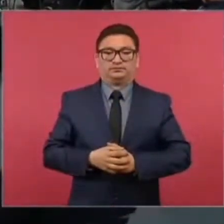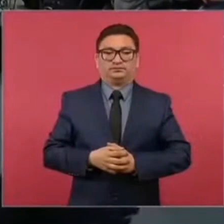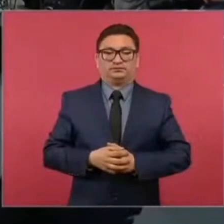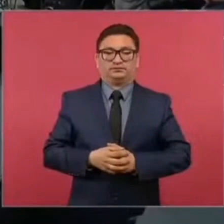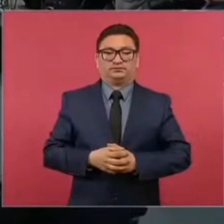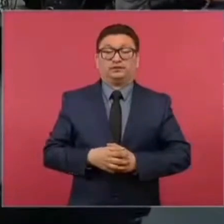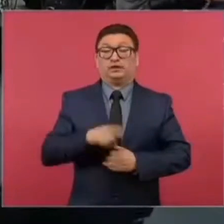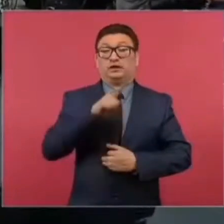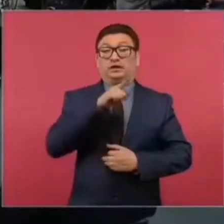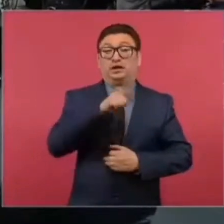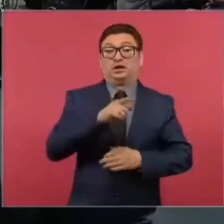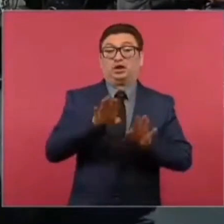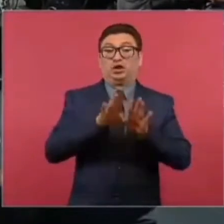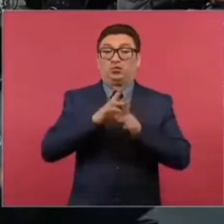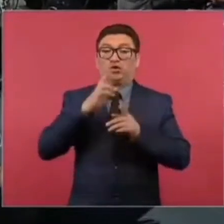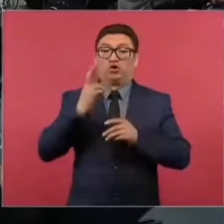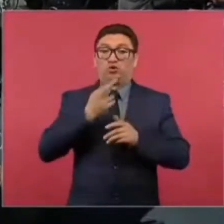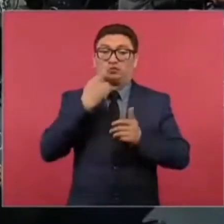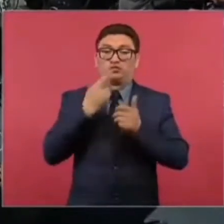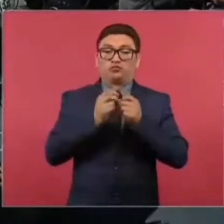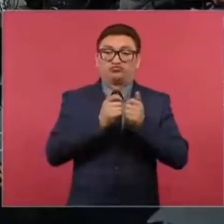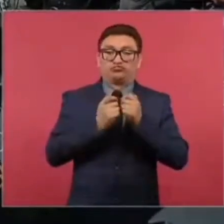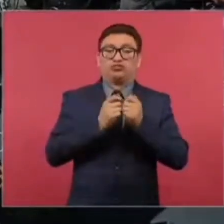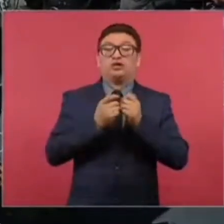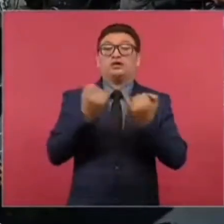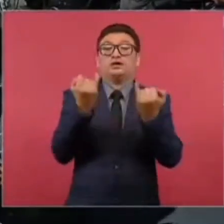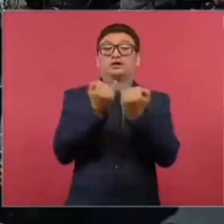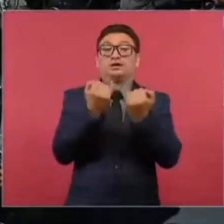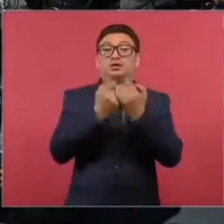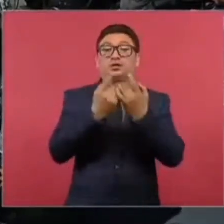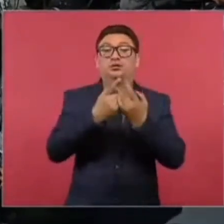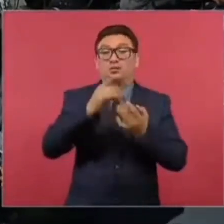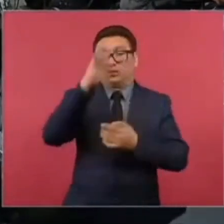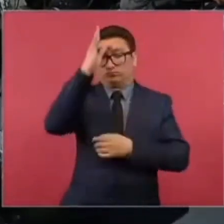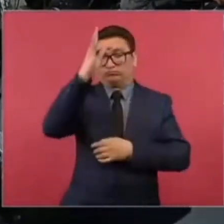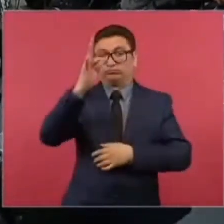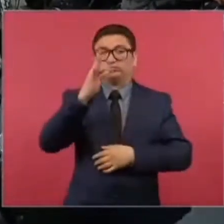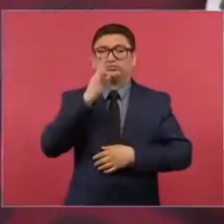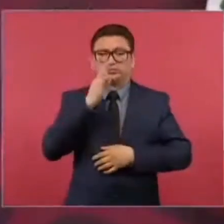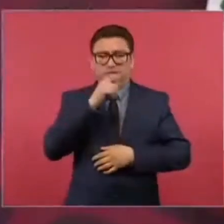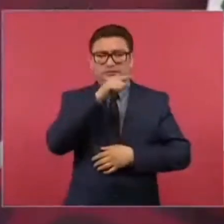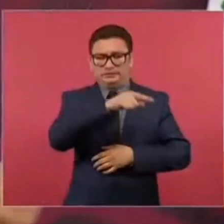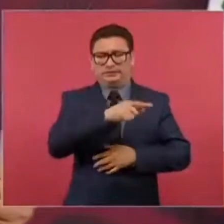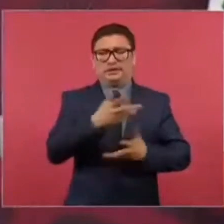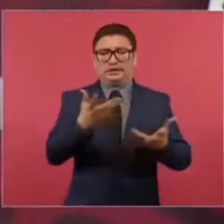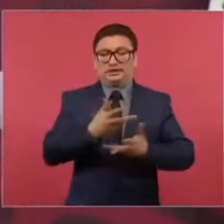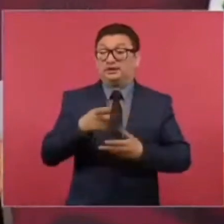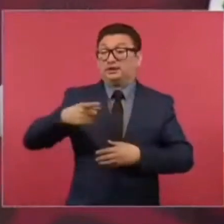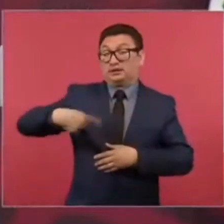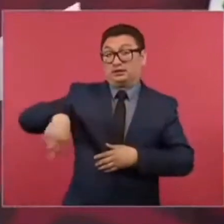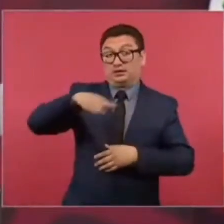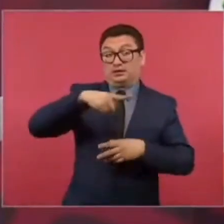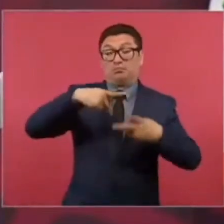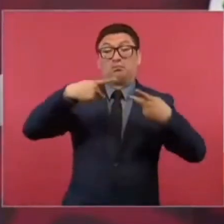conducía los rosarios y daba misas, celebraba misas, sí. Y la